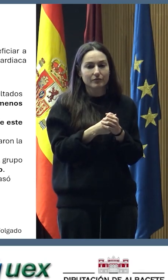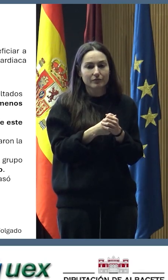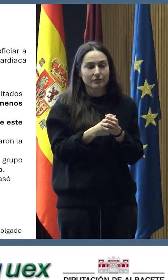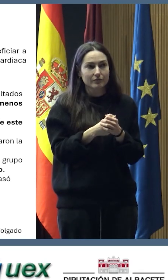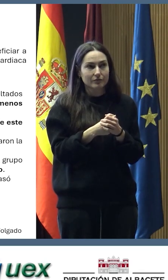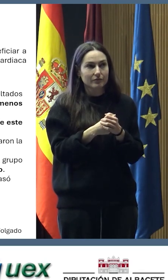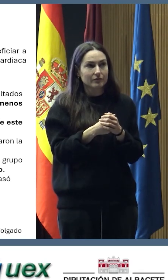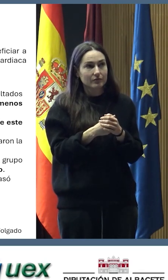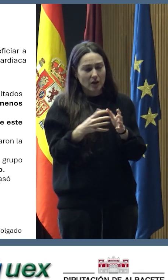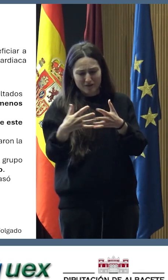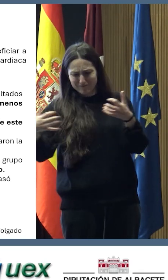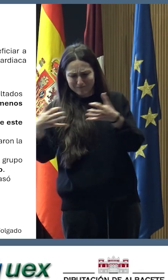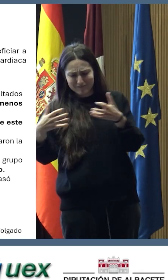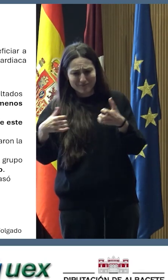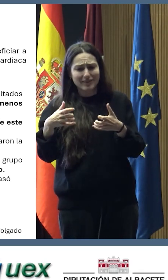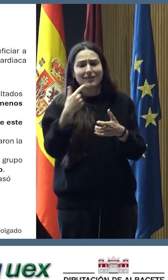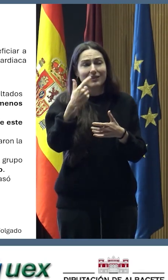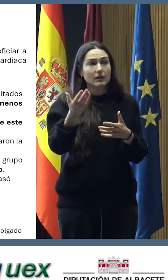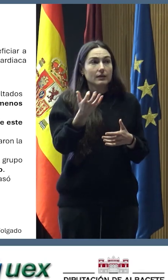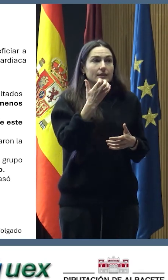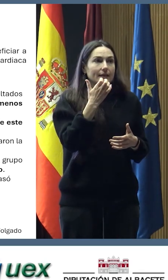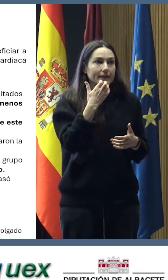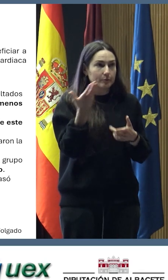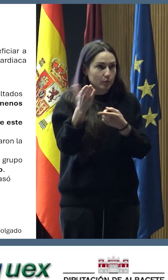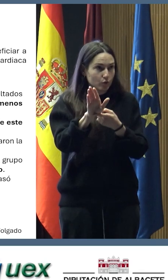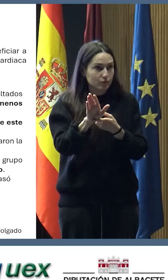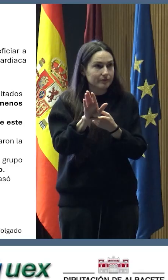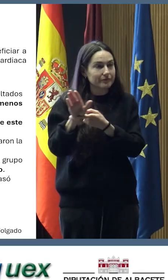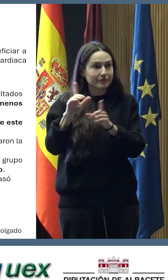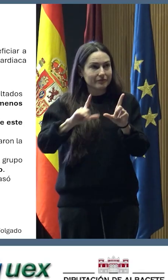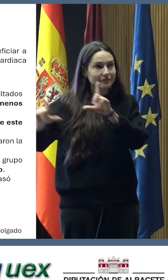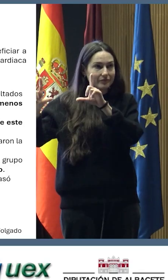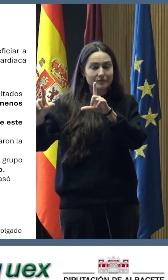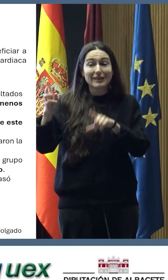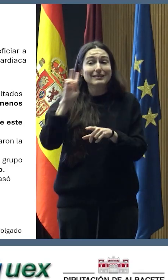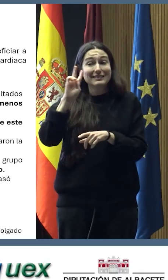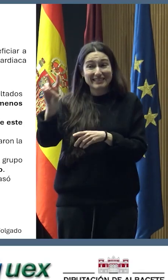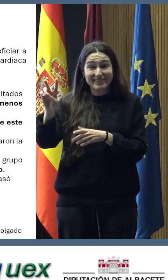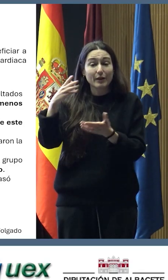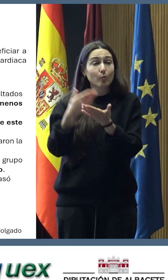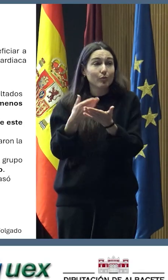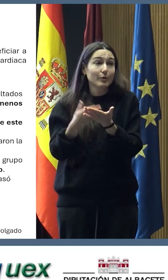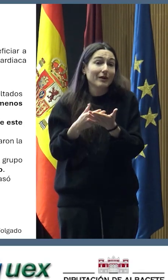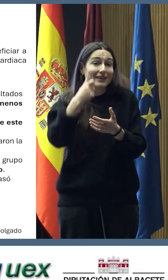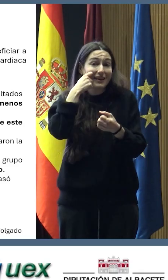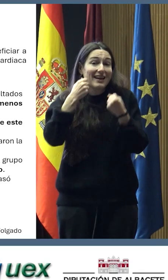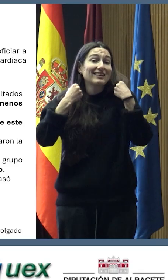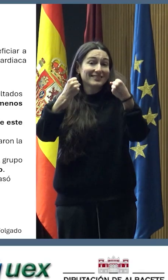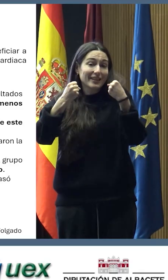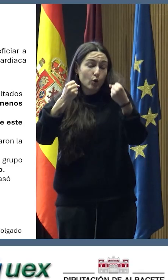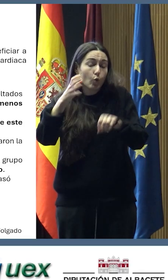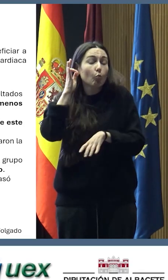había puesto aquí abajo que estos ejemplos, hay muchos más, ¿no?, ilustran cómo la salud de las mujeres se